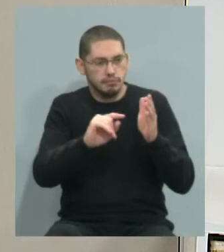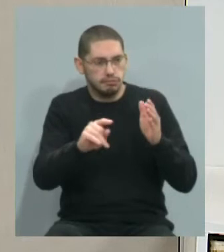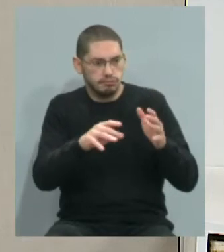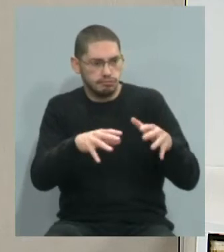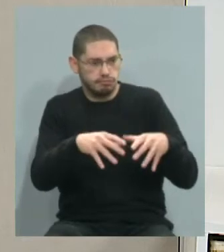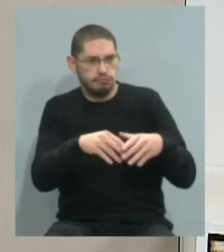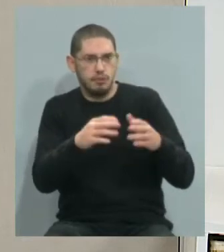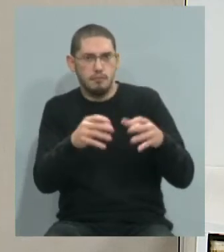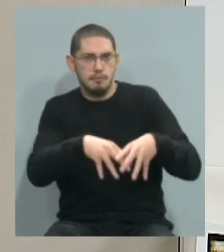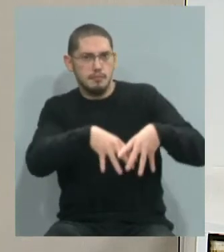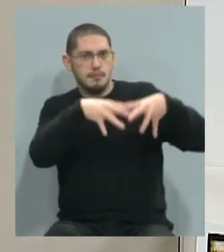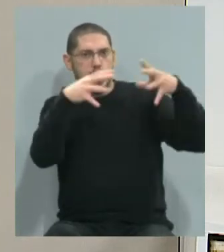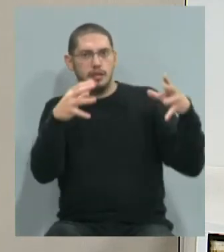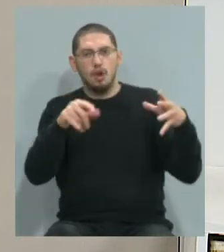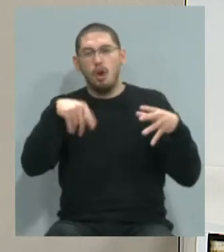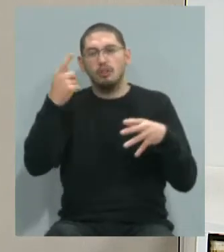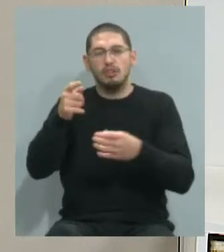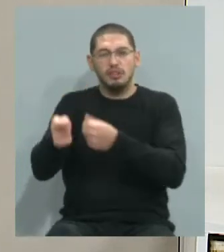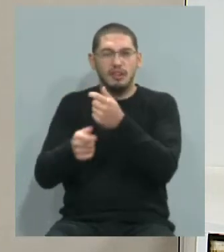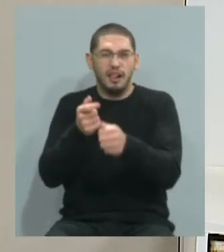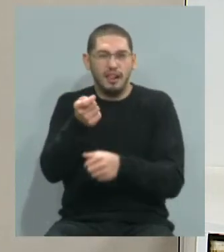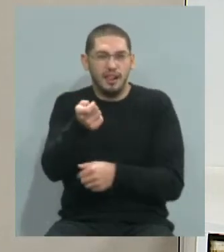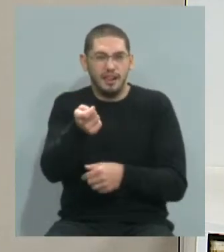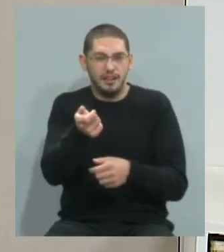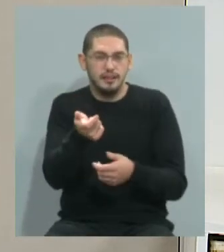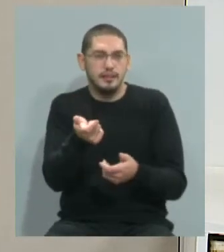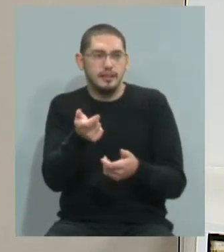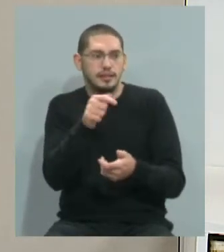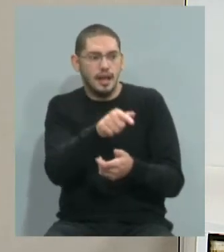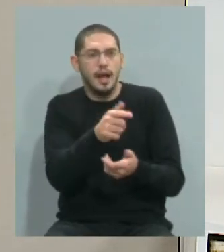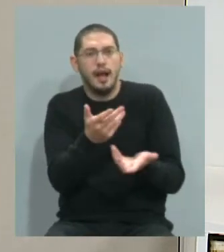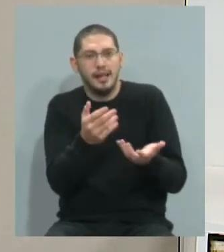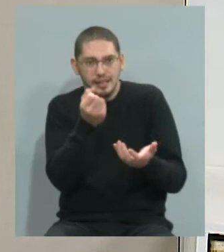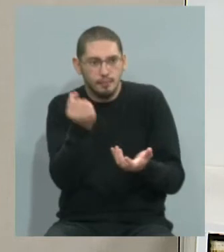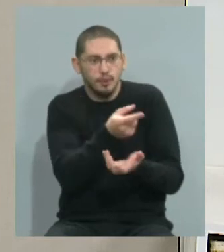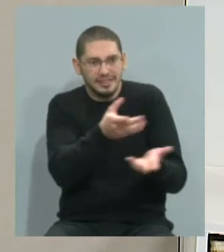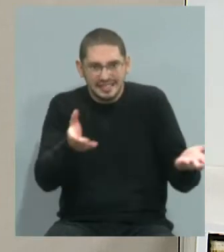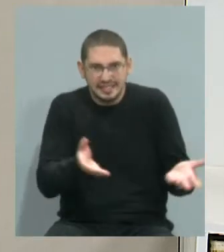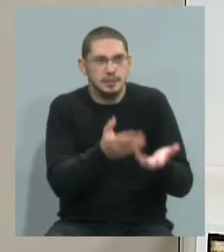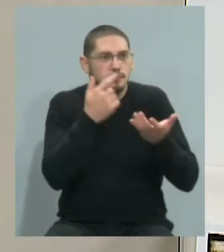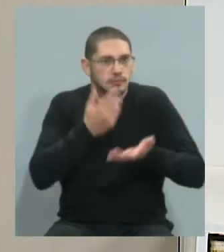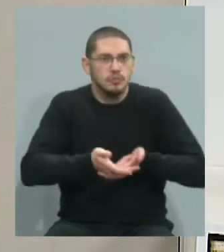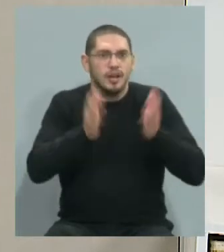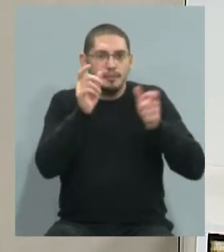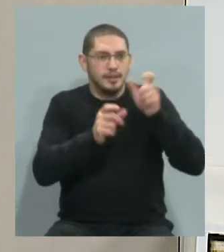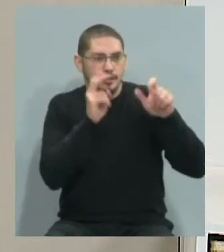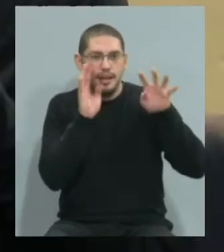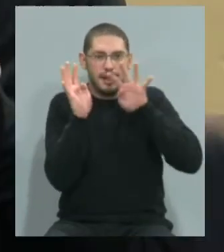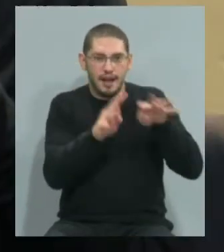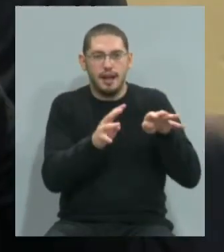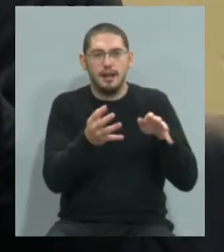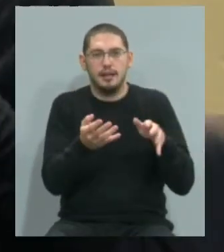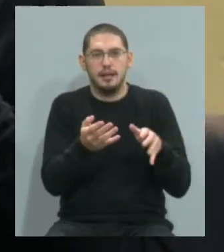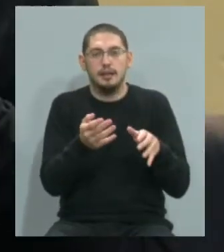que sean de acceso abierto hasta para que la propia publicación tenga muchísimo más lectores y muchas más citaciones. Tal cual. Pero claro, estos